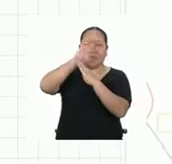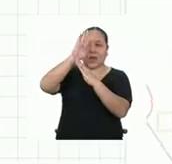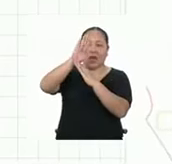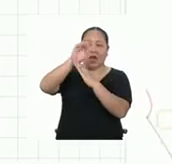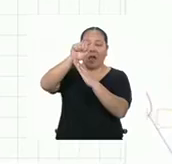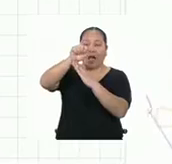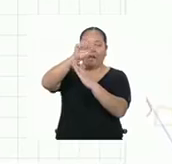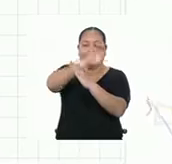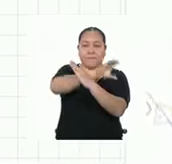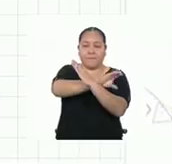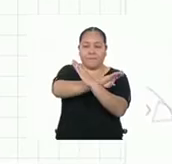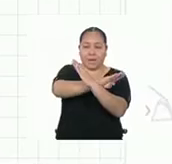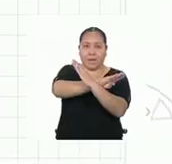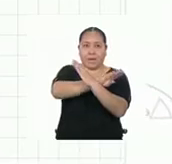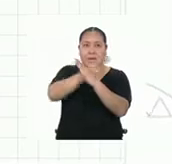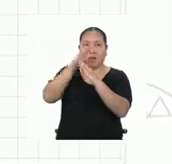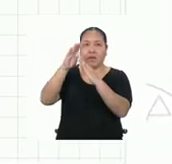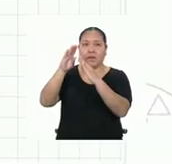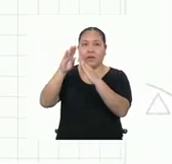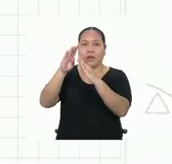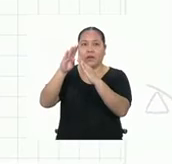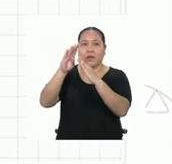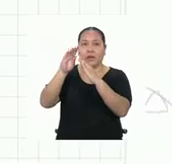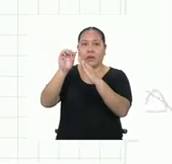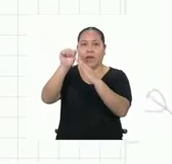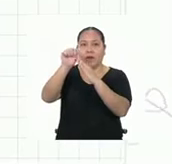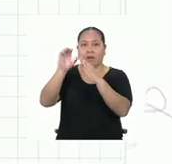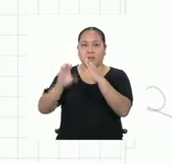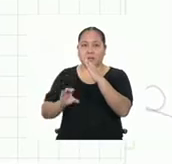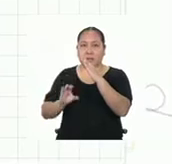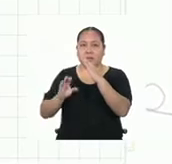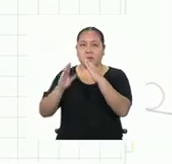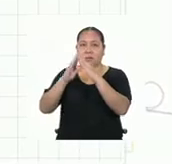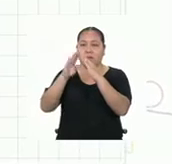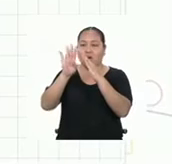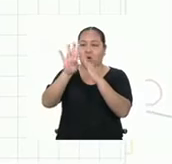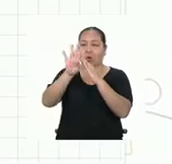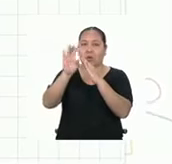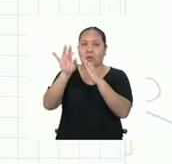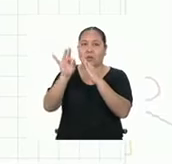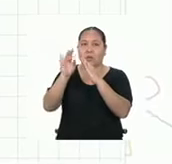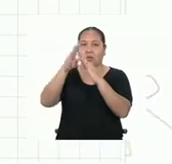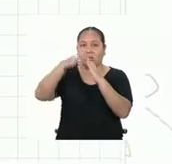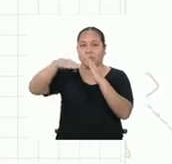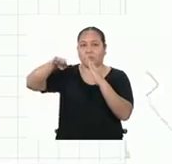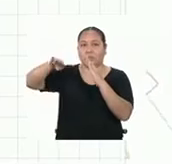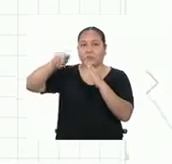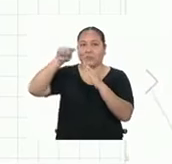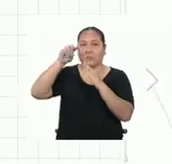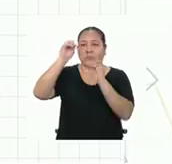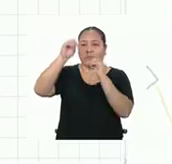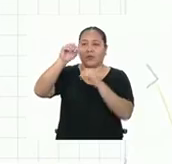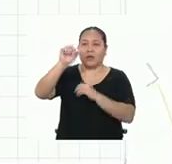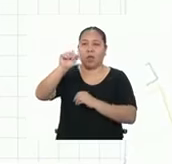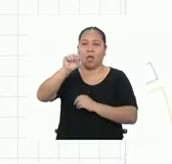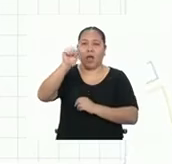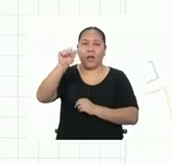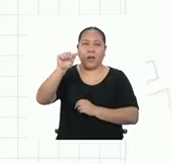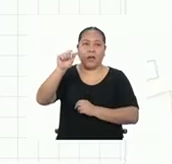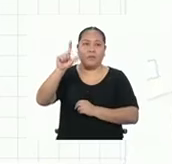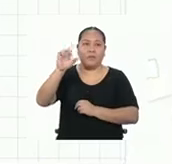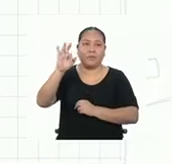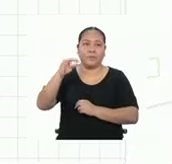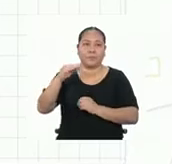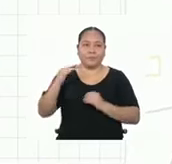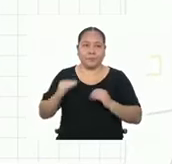AB y AC tiene 48 grados A ese ángulo le he denominado alfa Y los dos